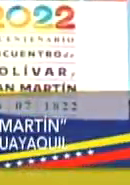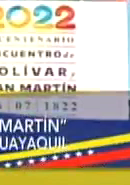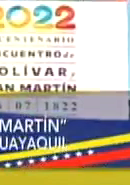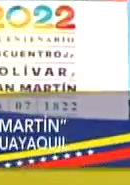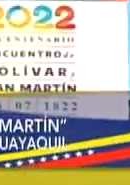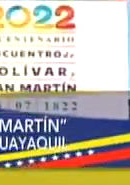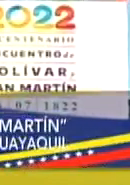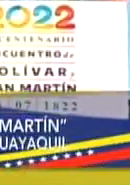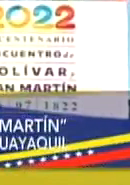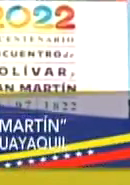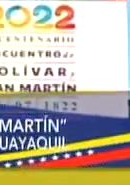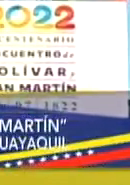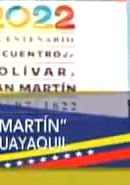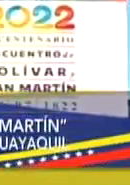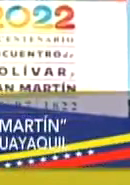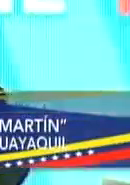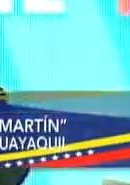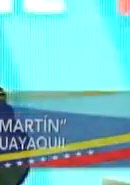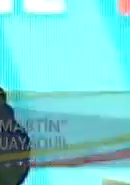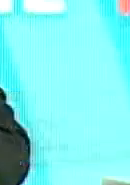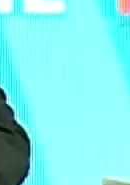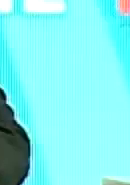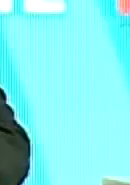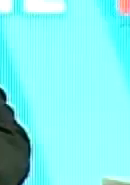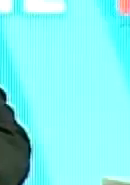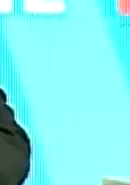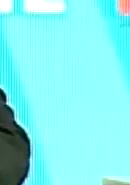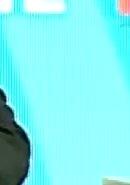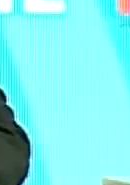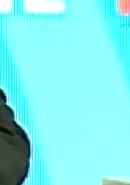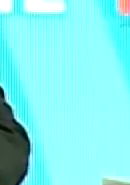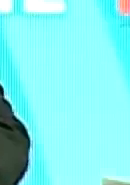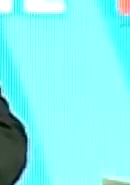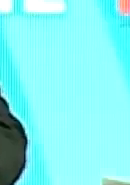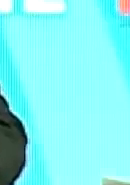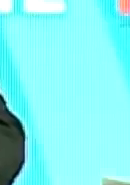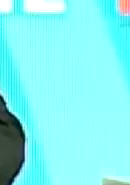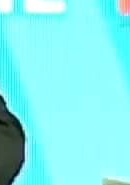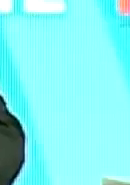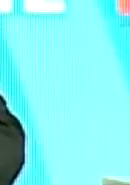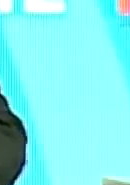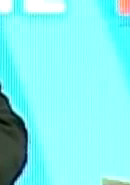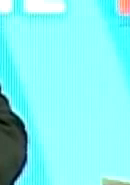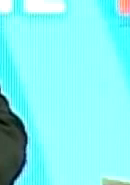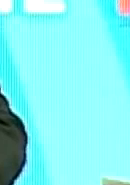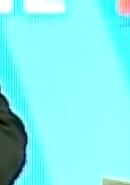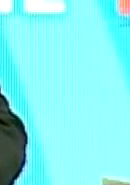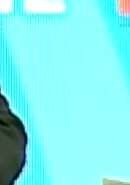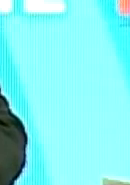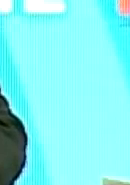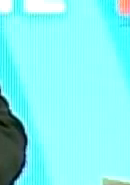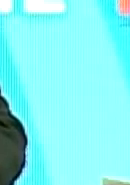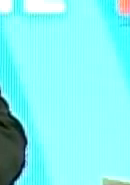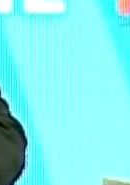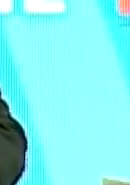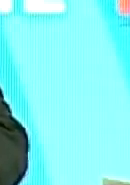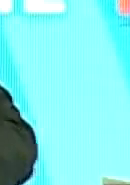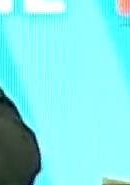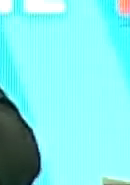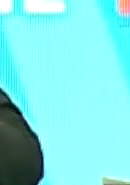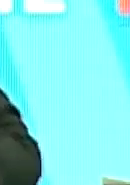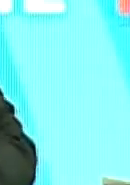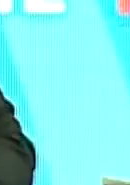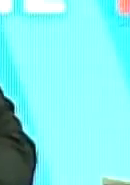una verdadera potencia del pensamiento que está al servicio de la revolución venezolana, del continente y la transformación del mundo. Así